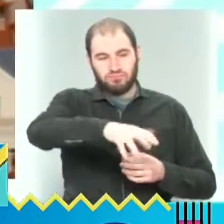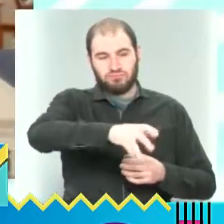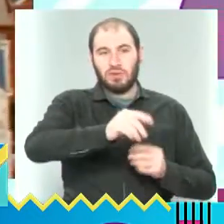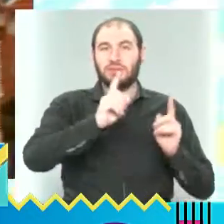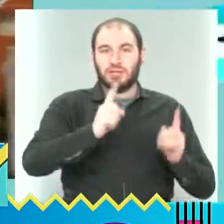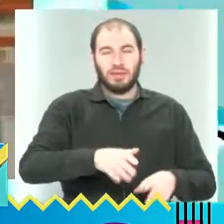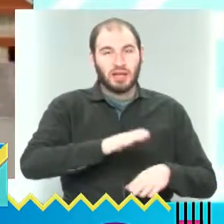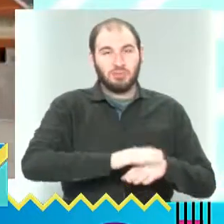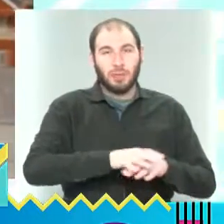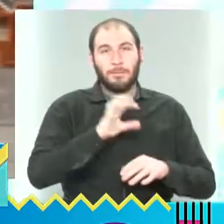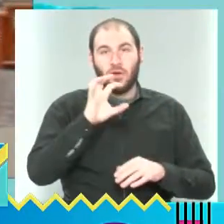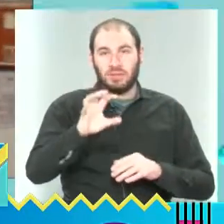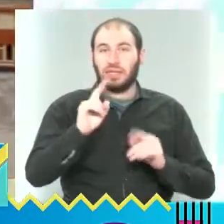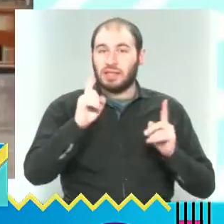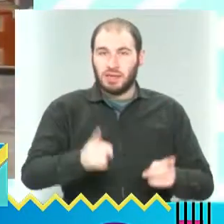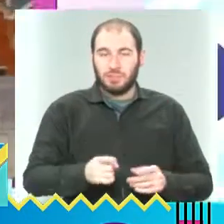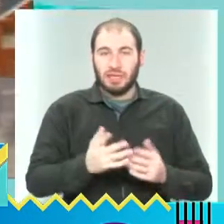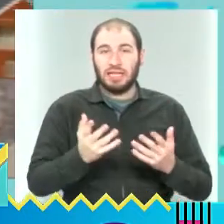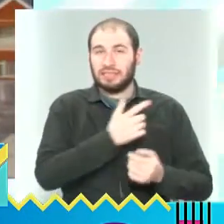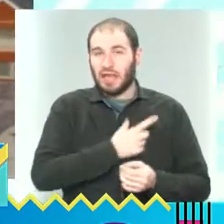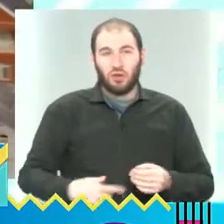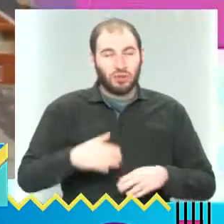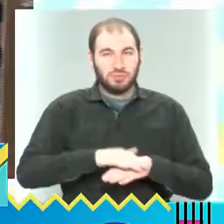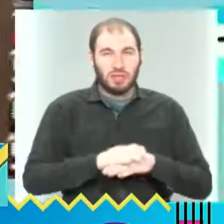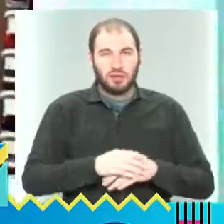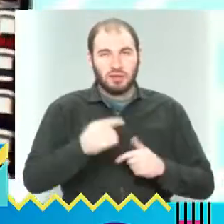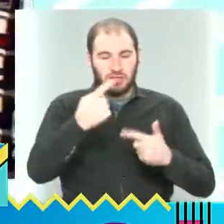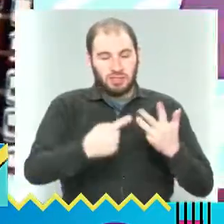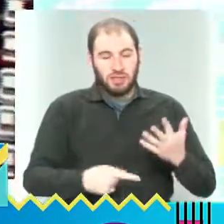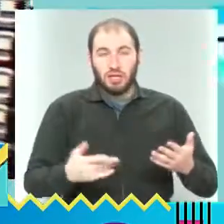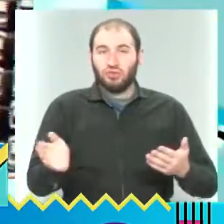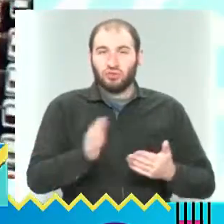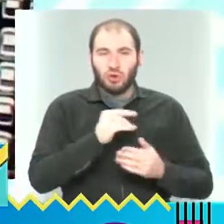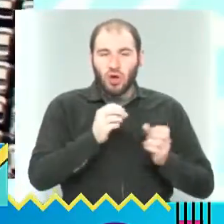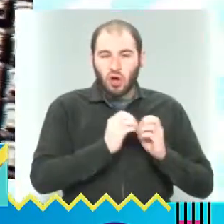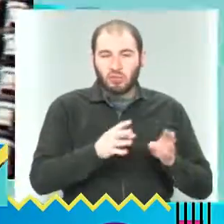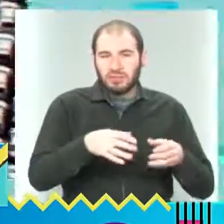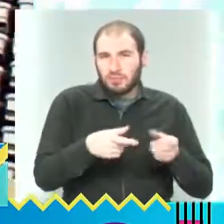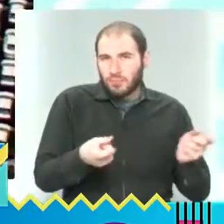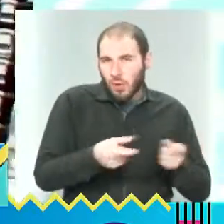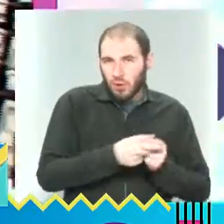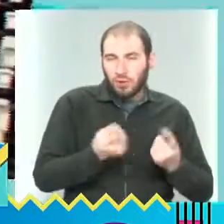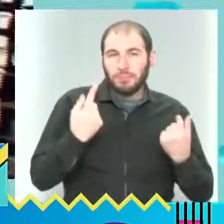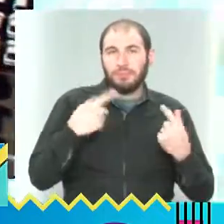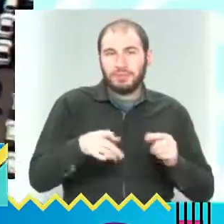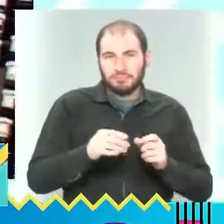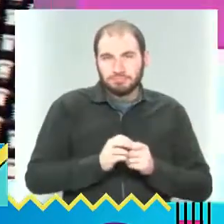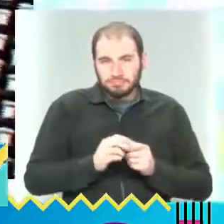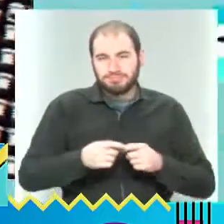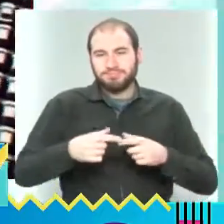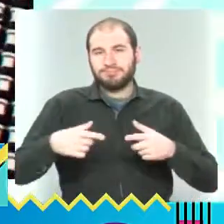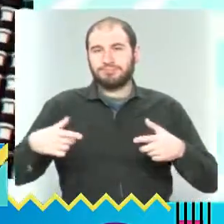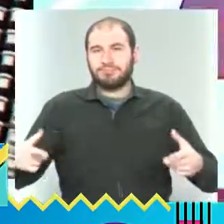también se involucra la provincia, también se involucra el Estado. Es decir, todo esto tiene una escala que uno lo comienza desde muy pequeño, pero comienza a